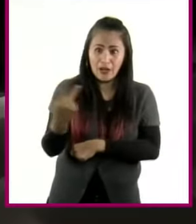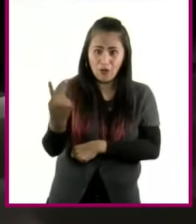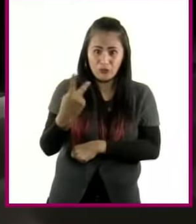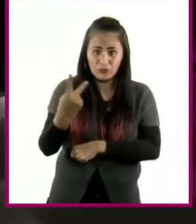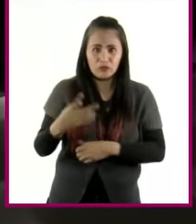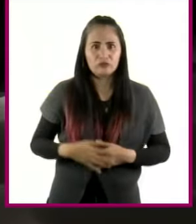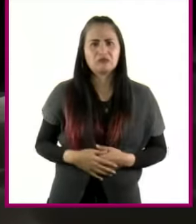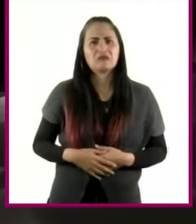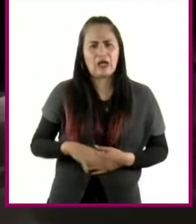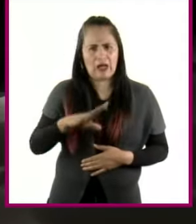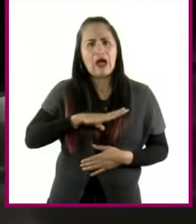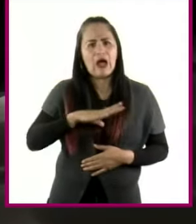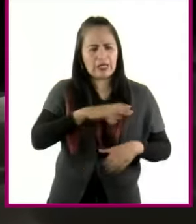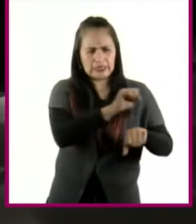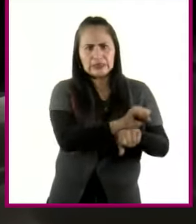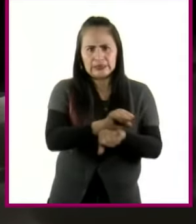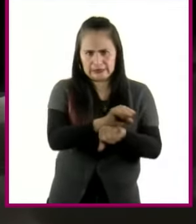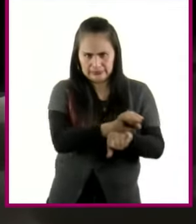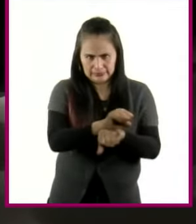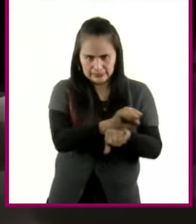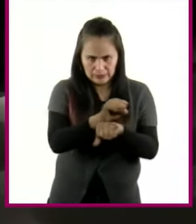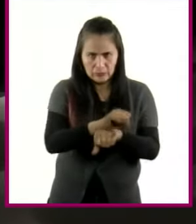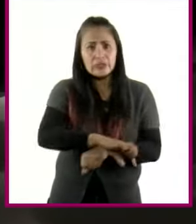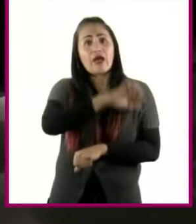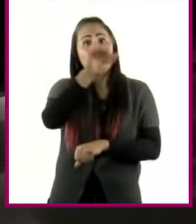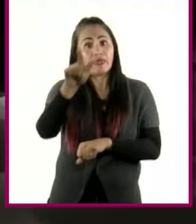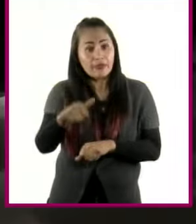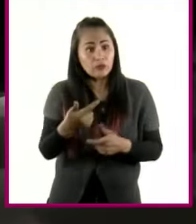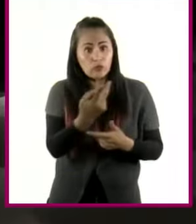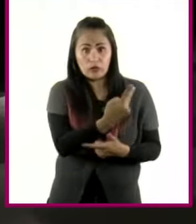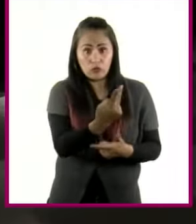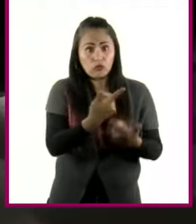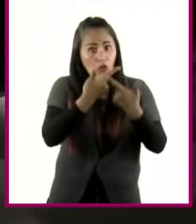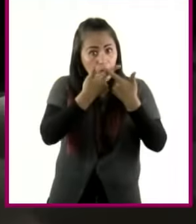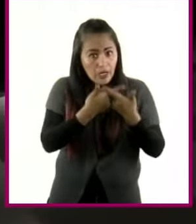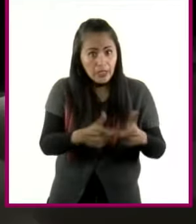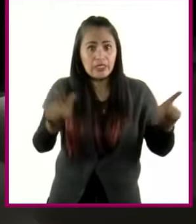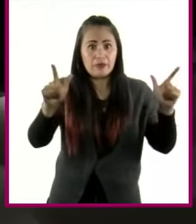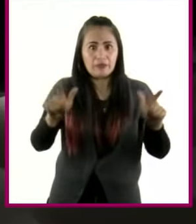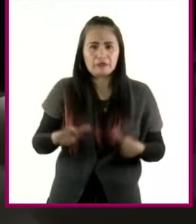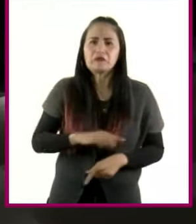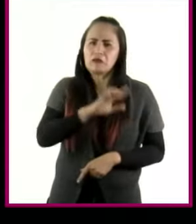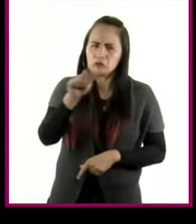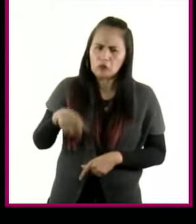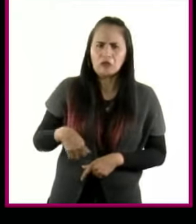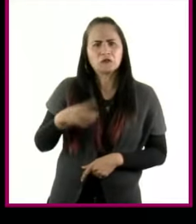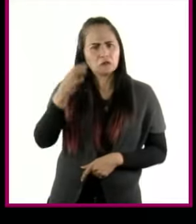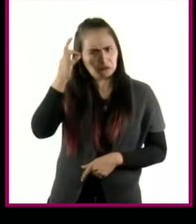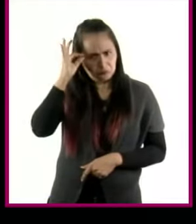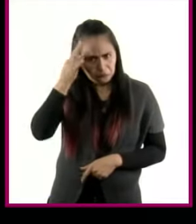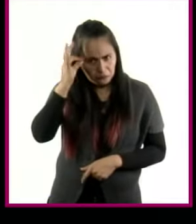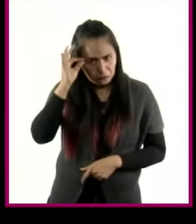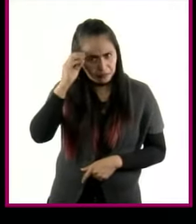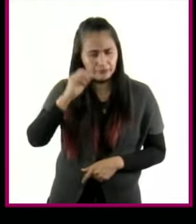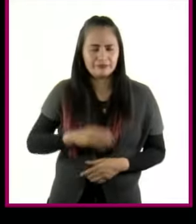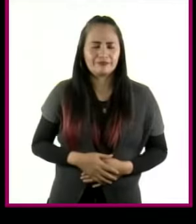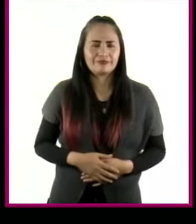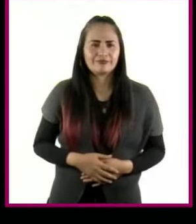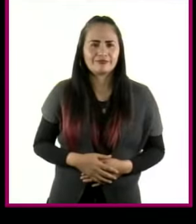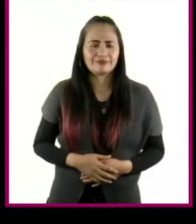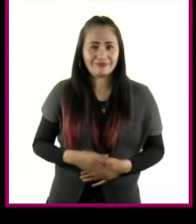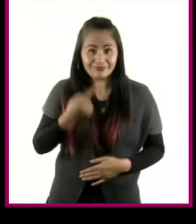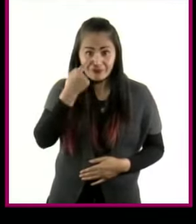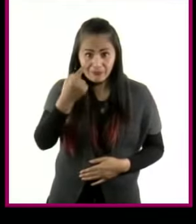tiene esclavos, que posteriormente, ya liberados, pasaron a ser sus sirvientes. ¿Lo ven?